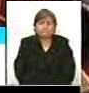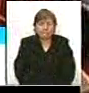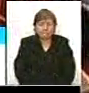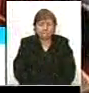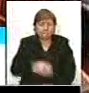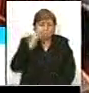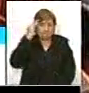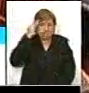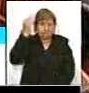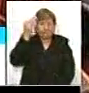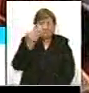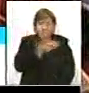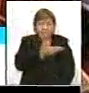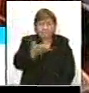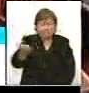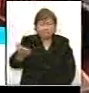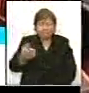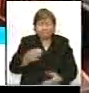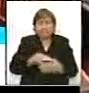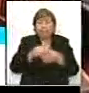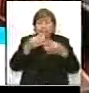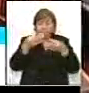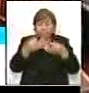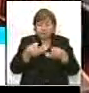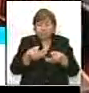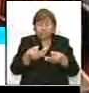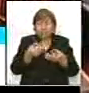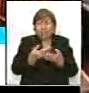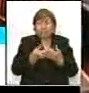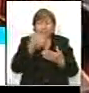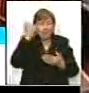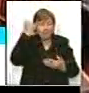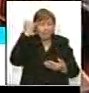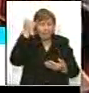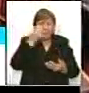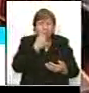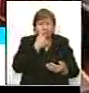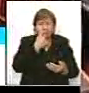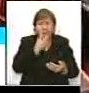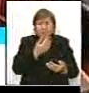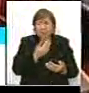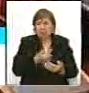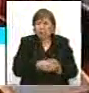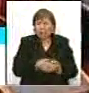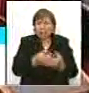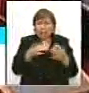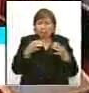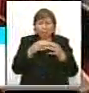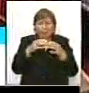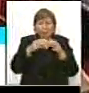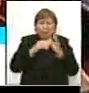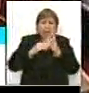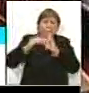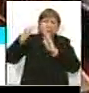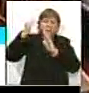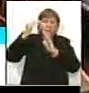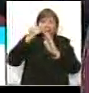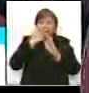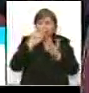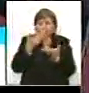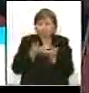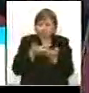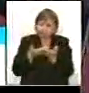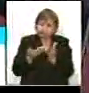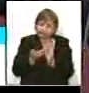la comisión. Presidente, en efecto, la idea de la comisión de alto nivel, la propuesta que se nos hace